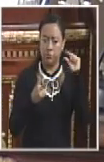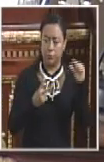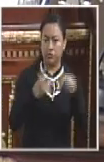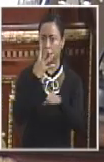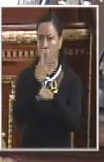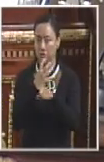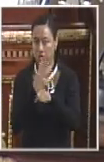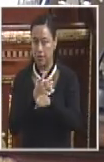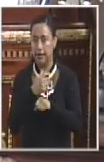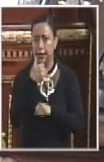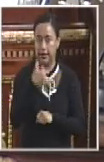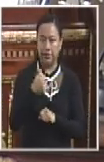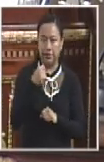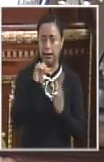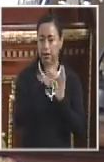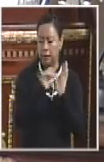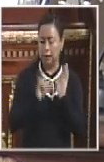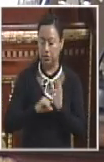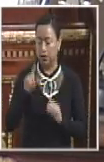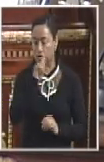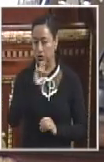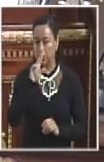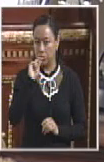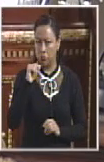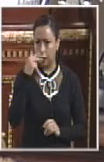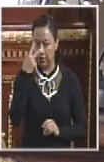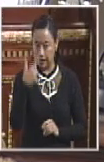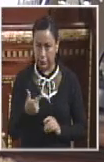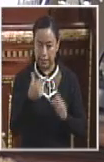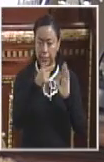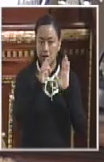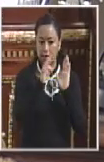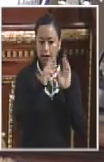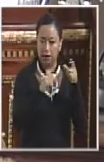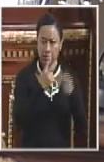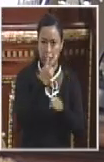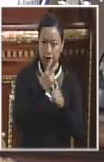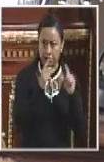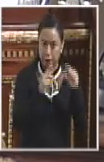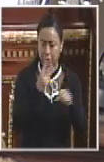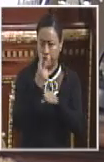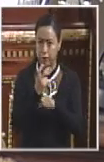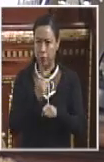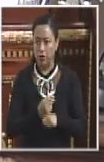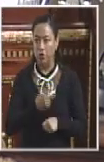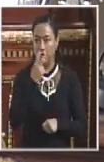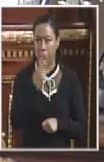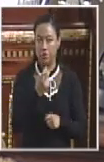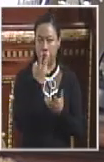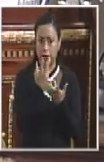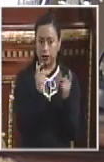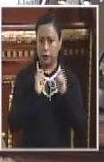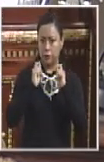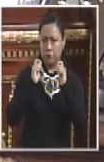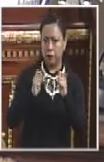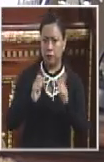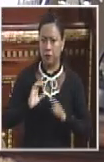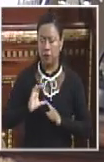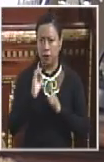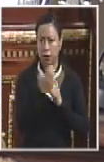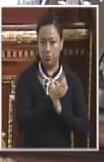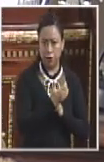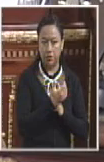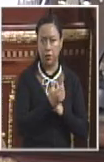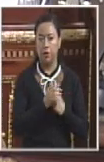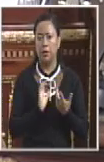cuarta y 187, segundo párrafo del Reglamento del Congreso de la Ciudad de México. Por tal motivo, se turna la Comisión de Administración y